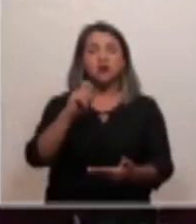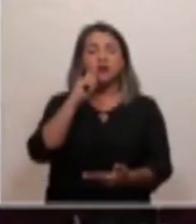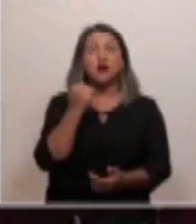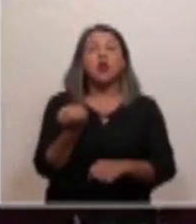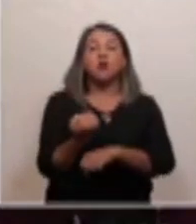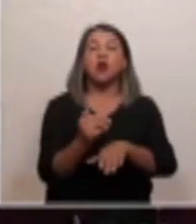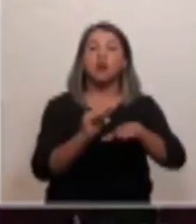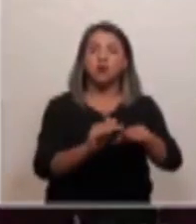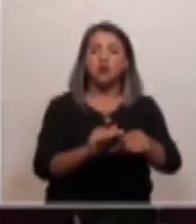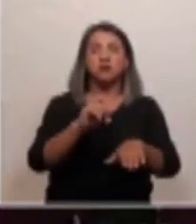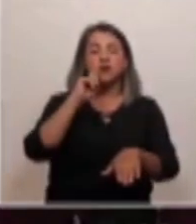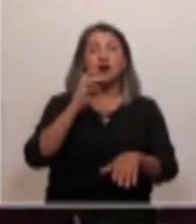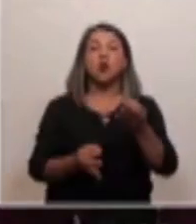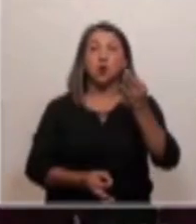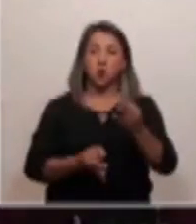es un acto de justicia.